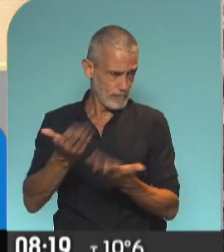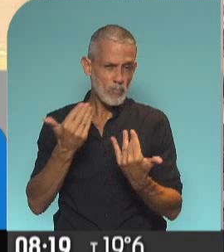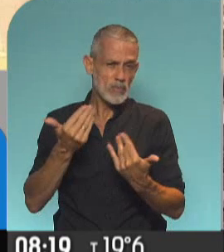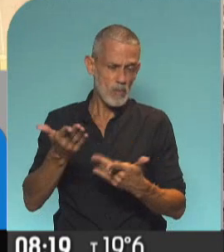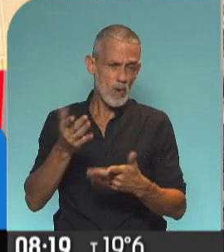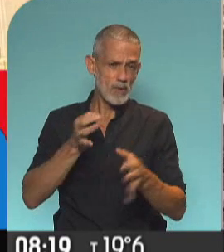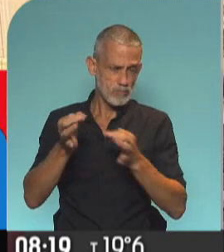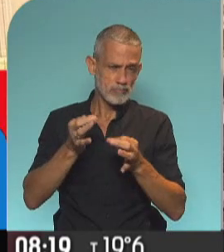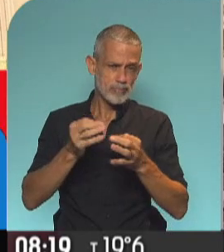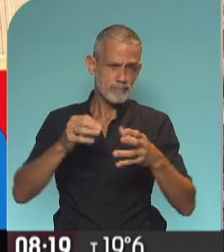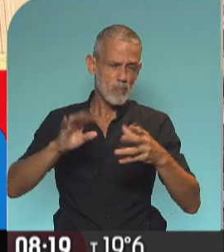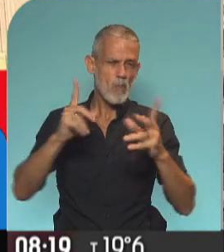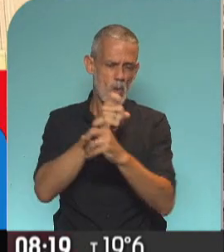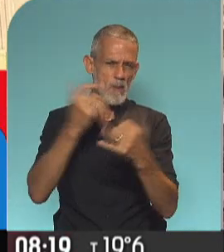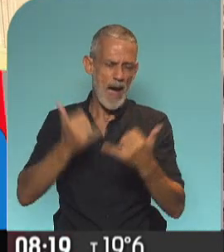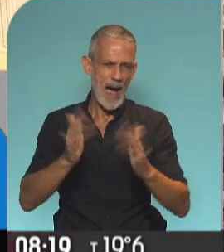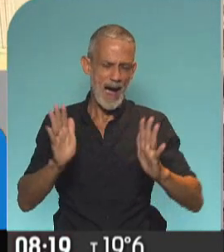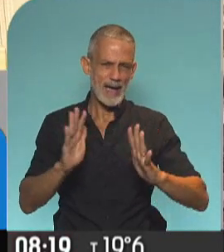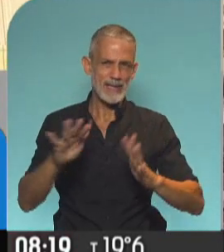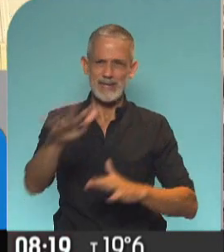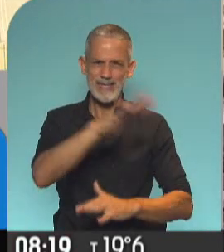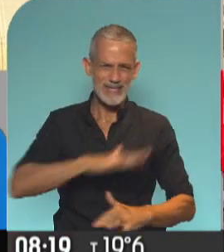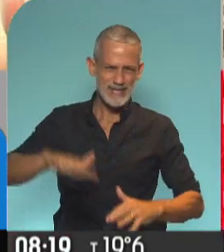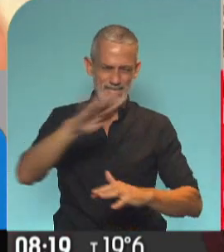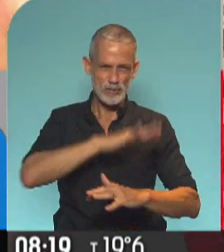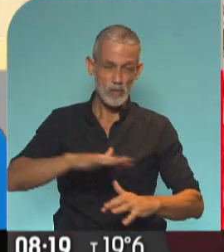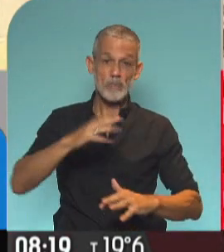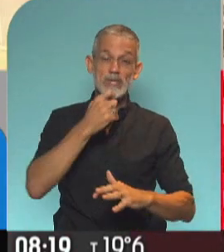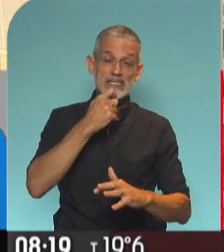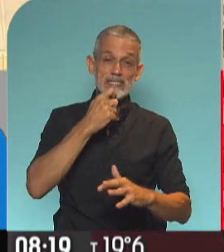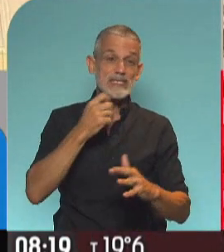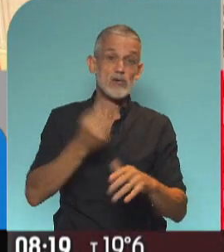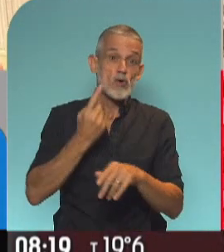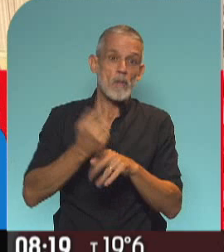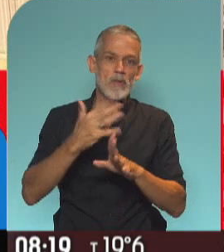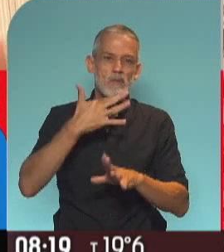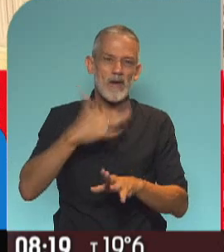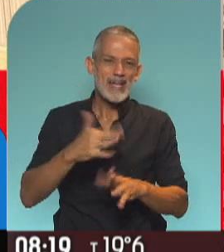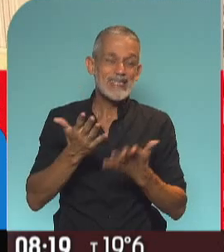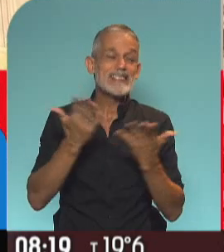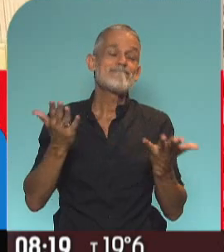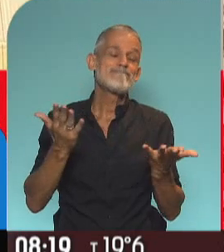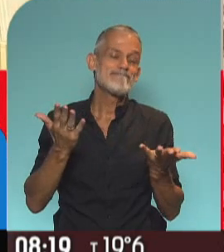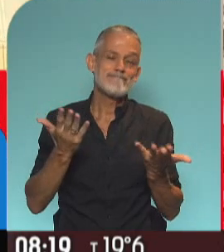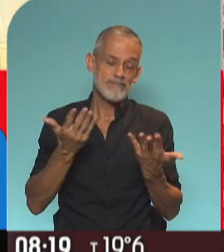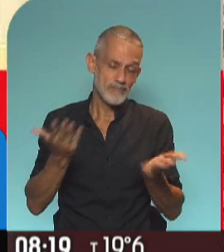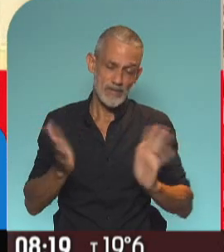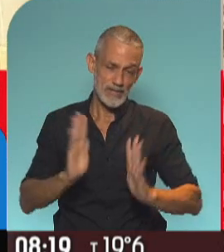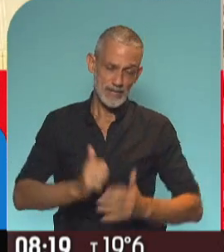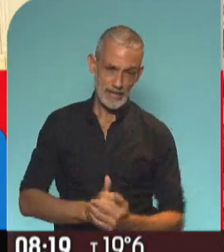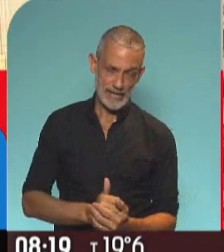que están en crisis y que esa crisis, si no son capaces de comprenderla, bueno, me